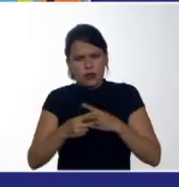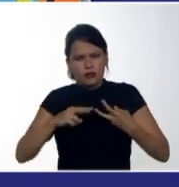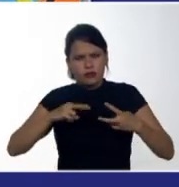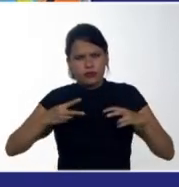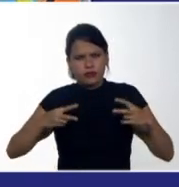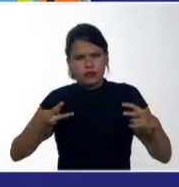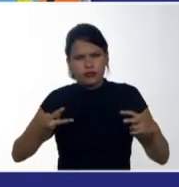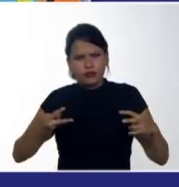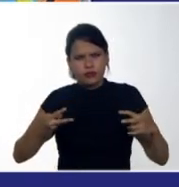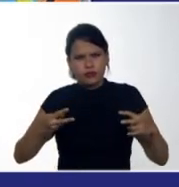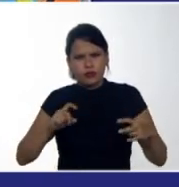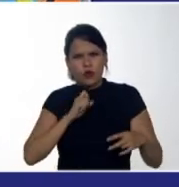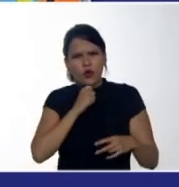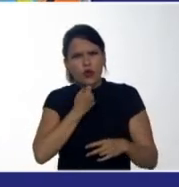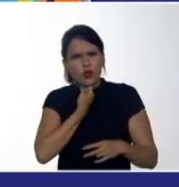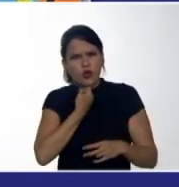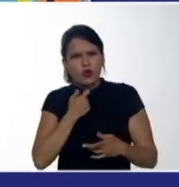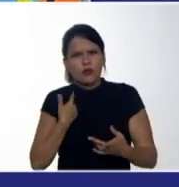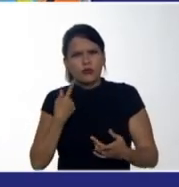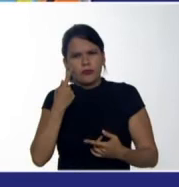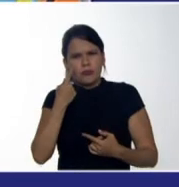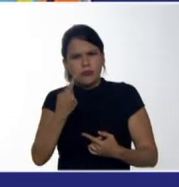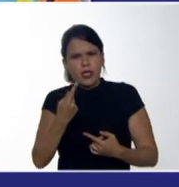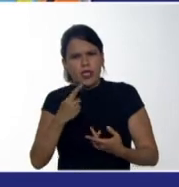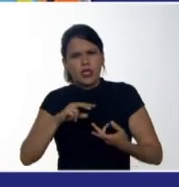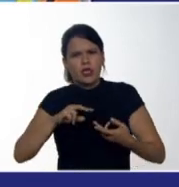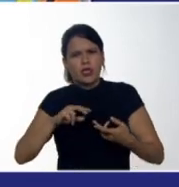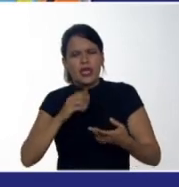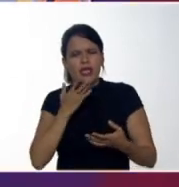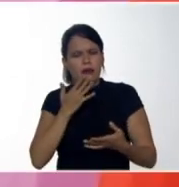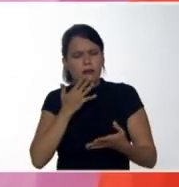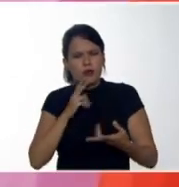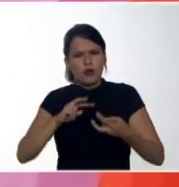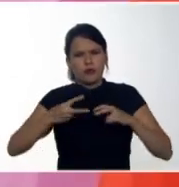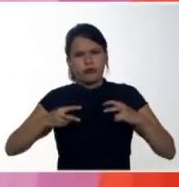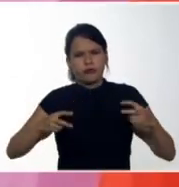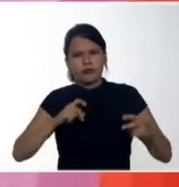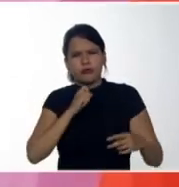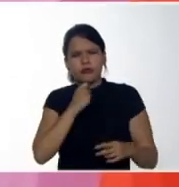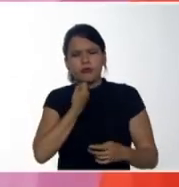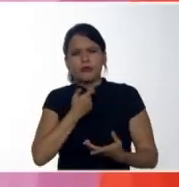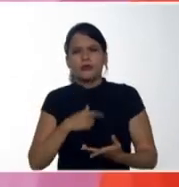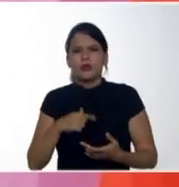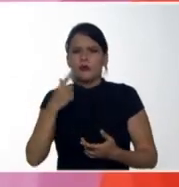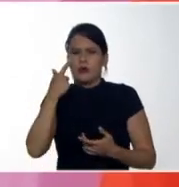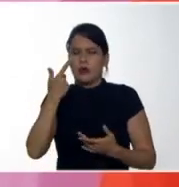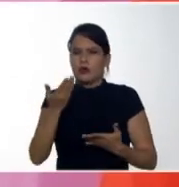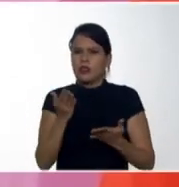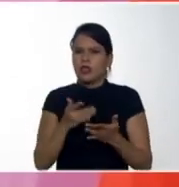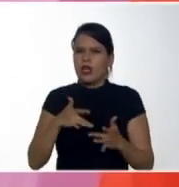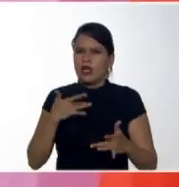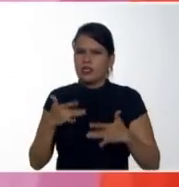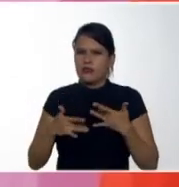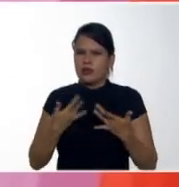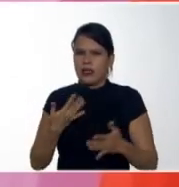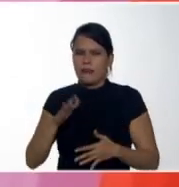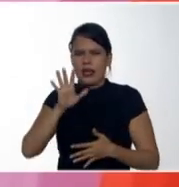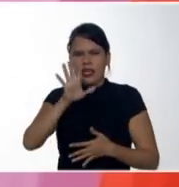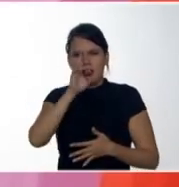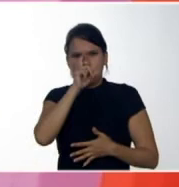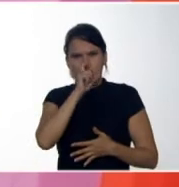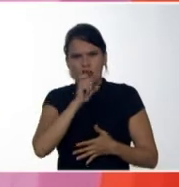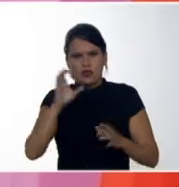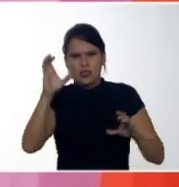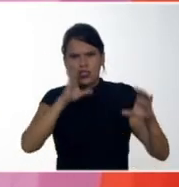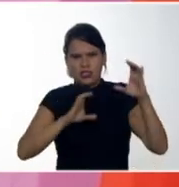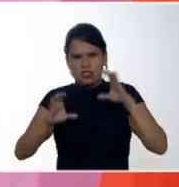ejemplos donde se evidencian cambios en la expresión del gen. Ahora vamos a continuar con nuestras actividades para quinto año de